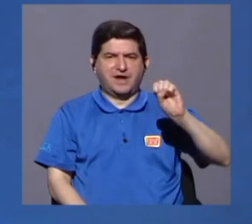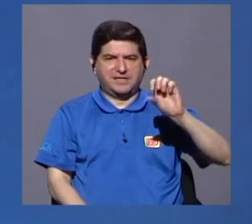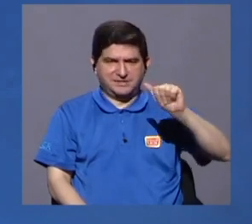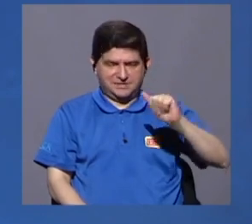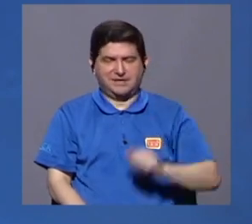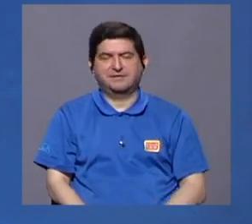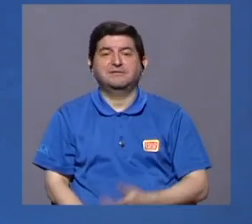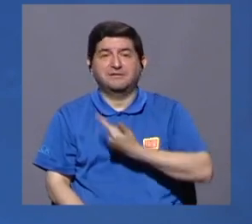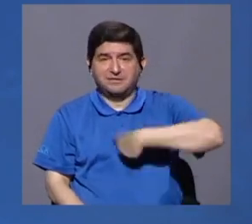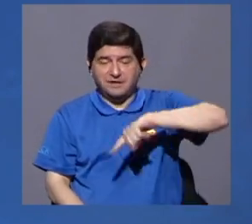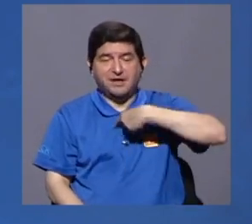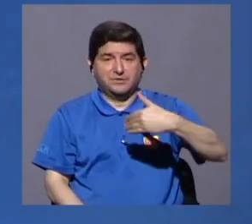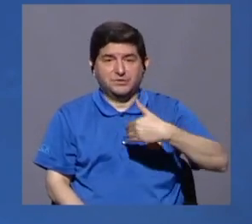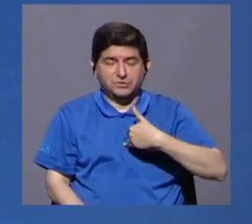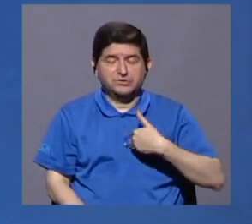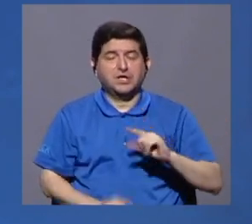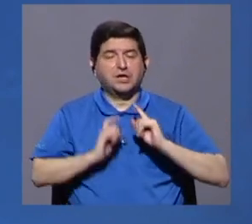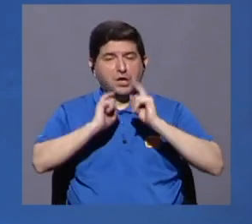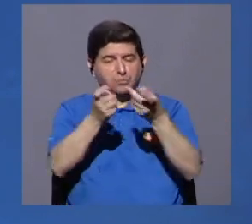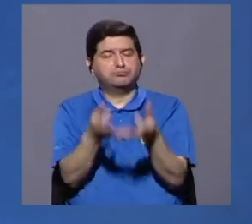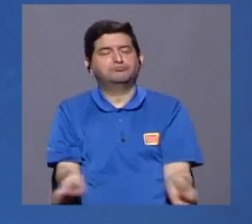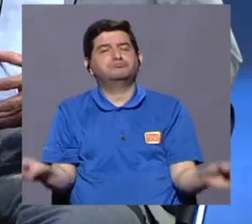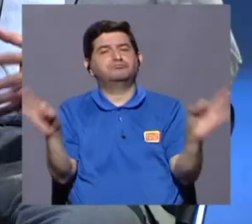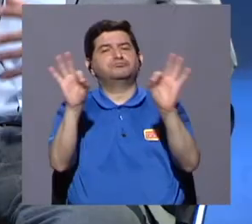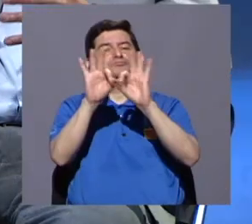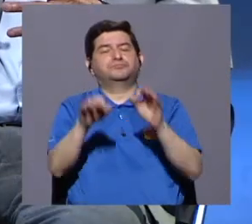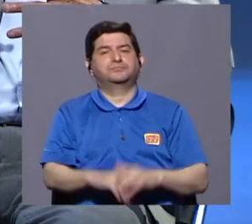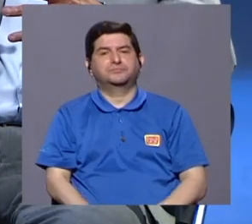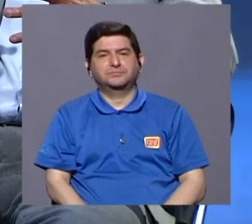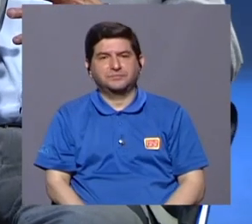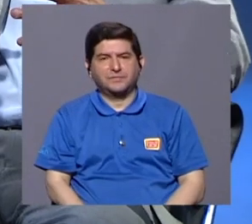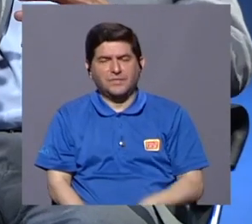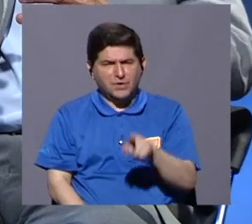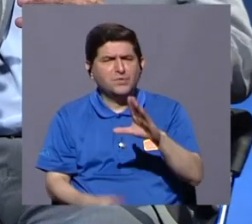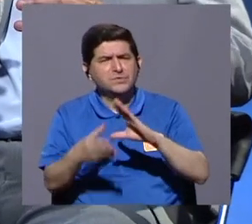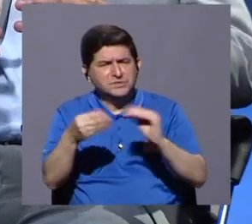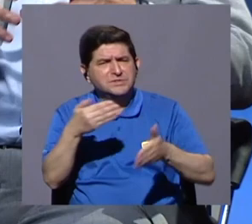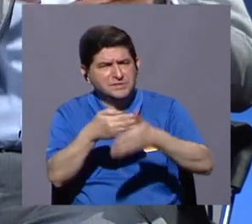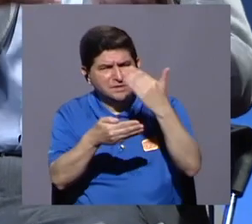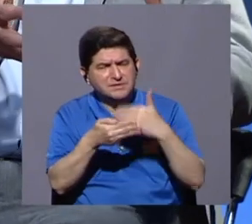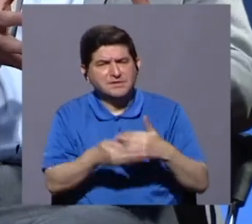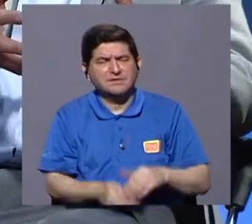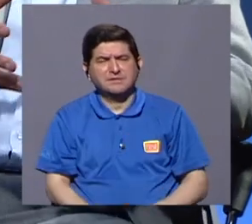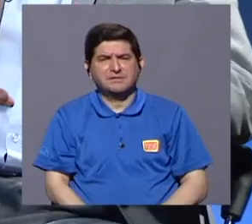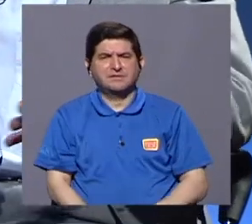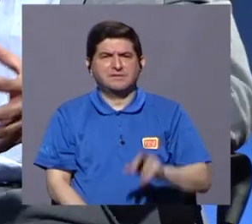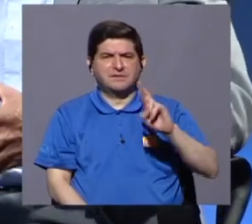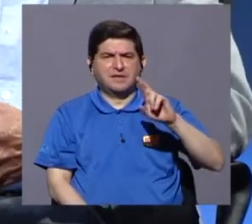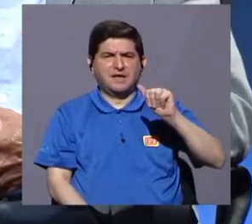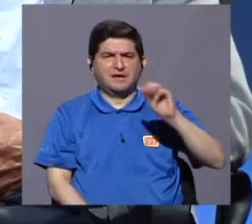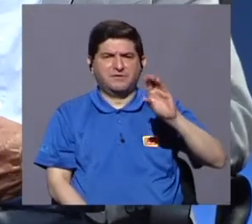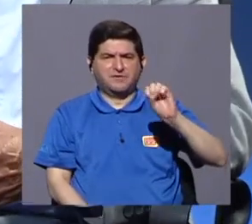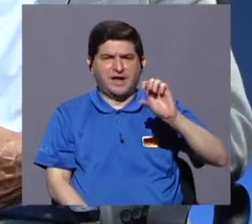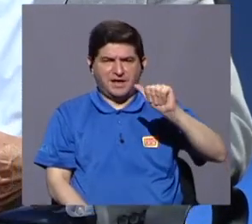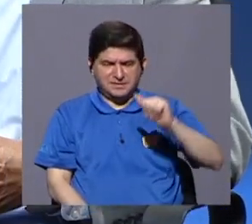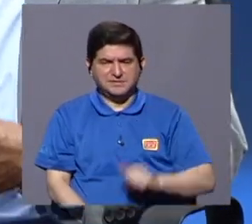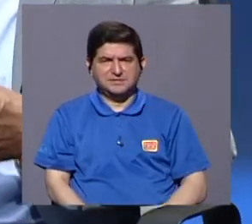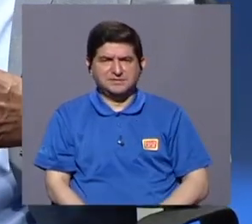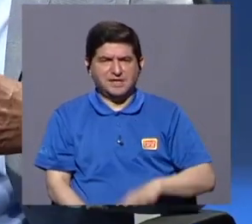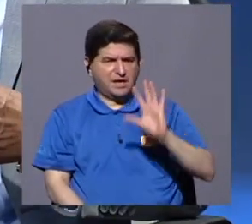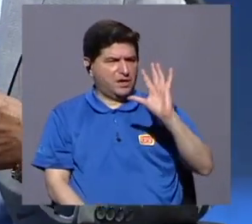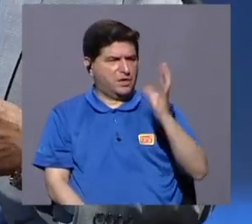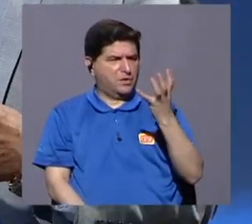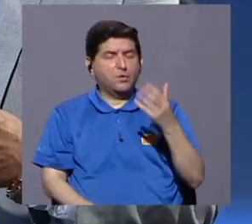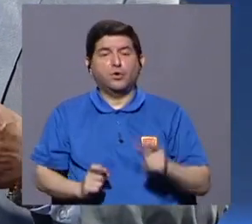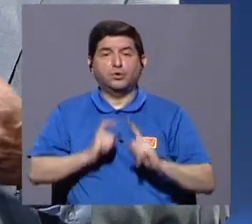que hemos recibido una donación bastante importante bracho se lo comento racsa hizo la donación del acta del